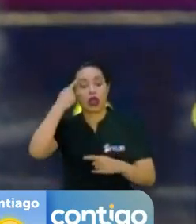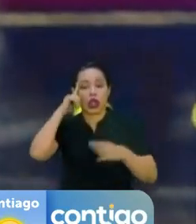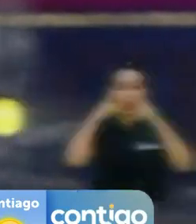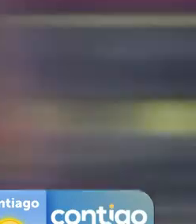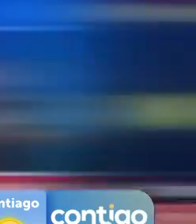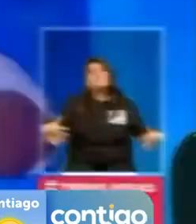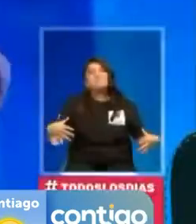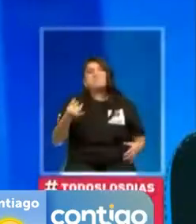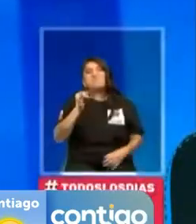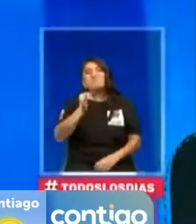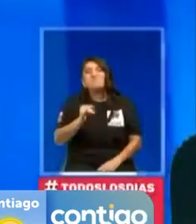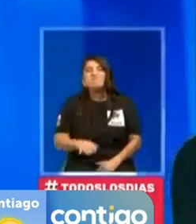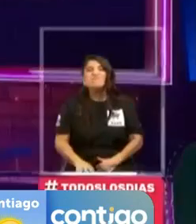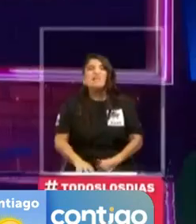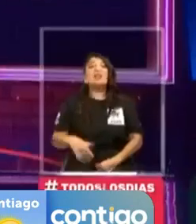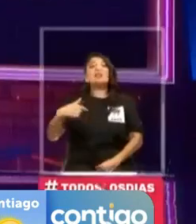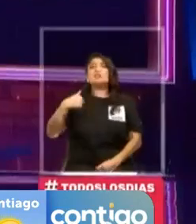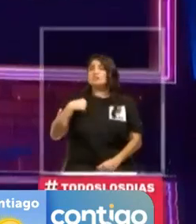en toma.